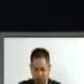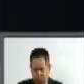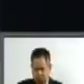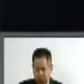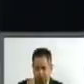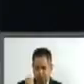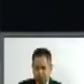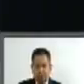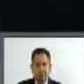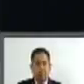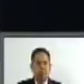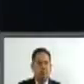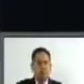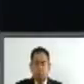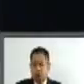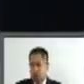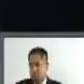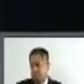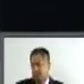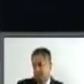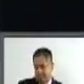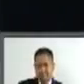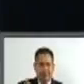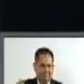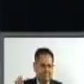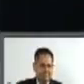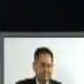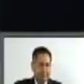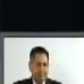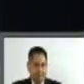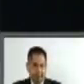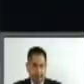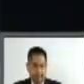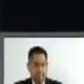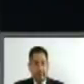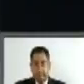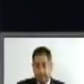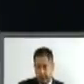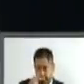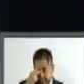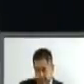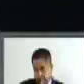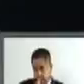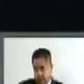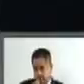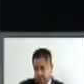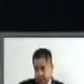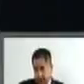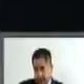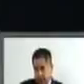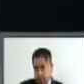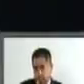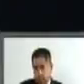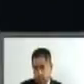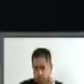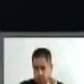de 1867. Mientras que en México se celebra el centenario de la Constitución